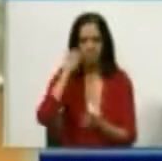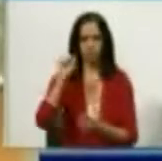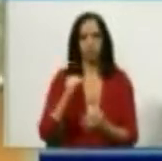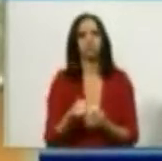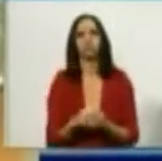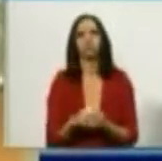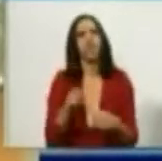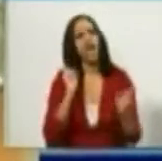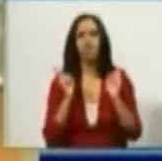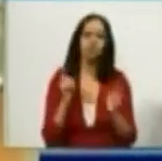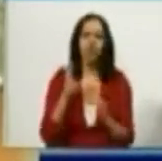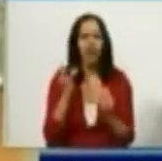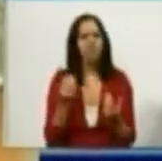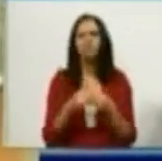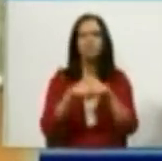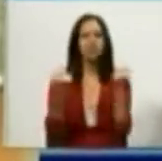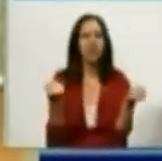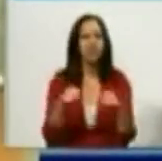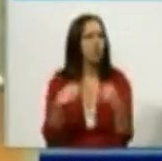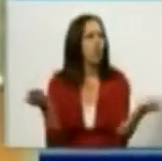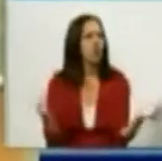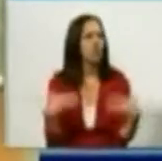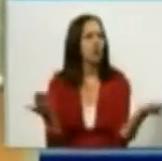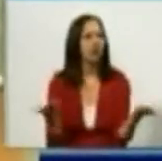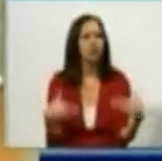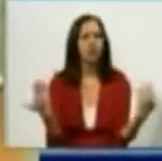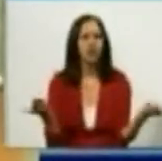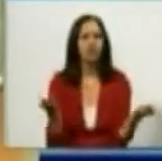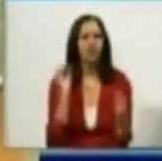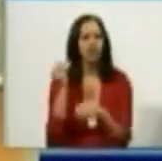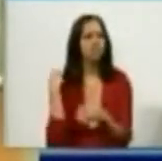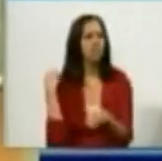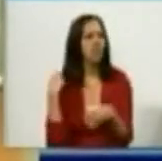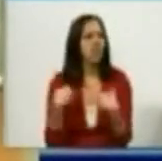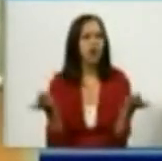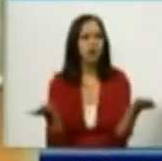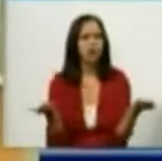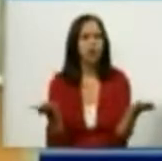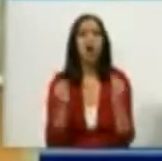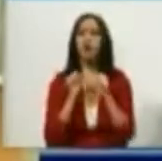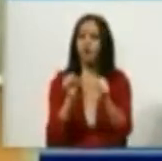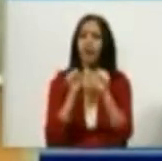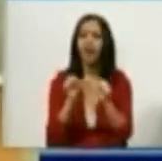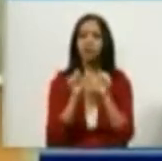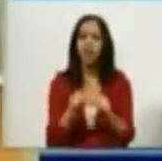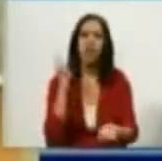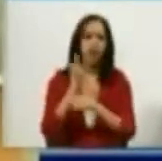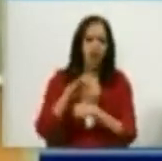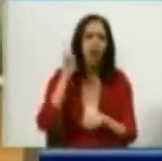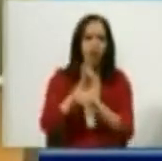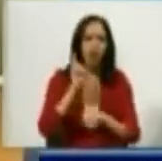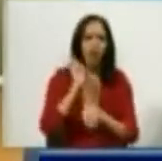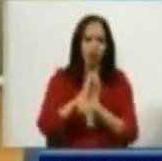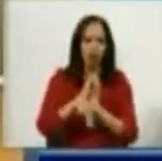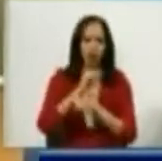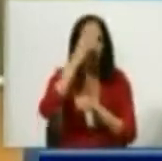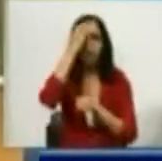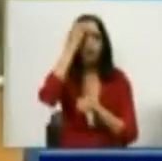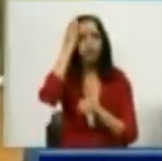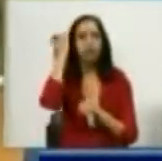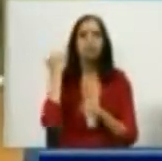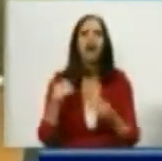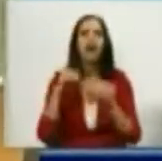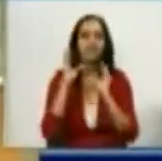una gente que habla de quiebre Cuándo es el quiebre cuándo ya lo anunciaron Cuándo es o van a seguir engañando van a seguir